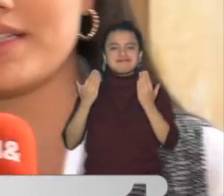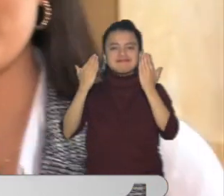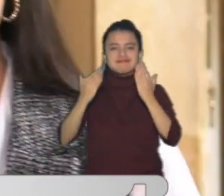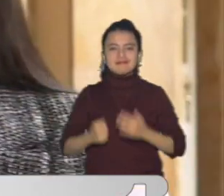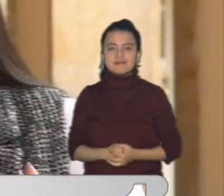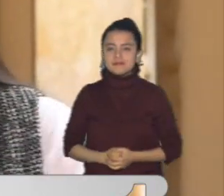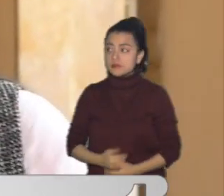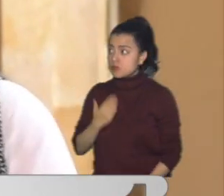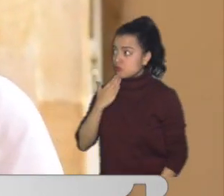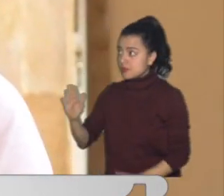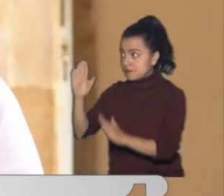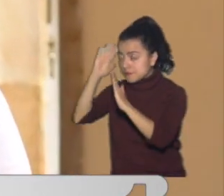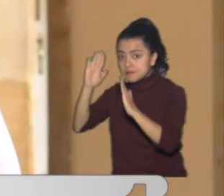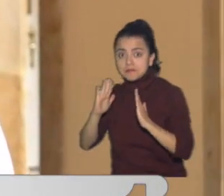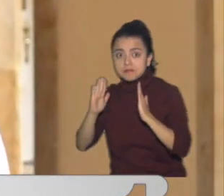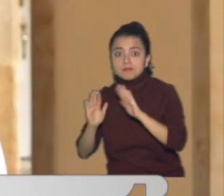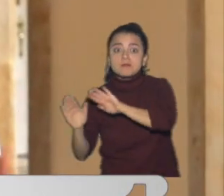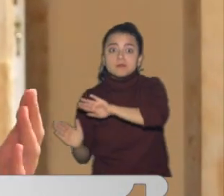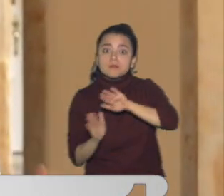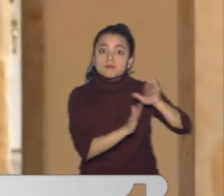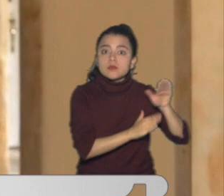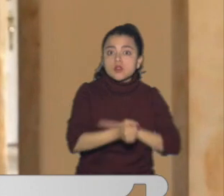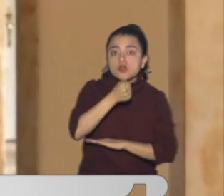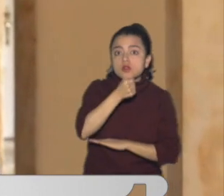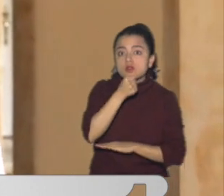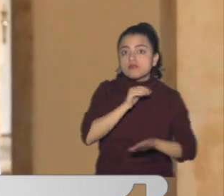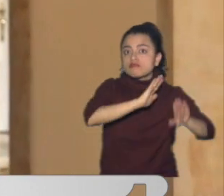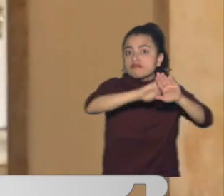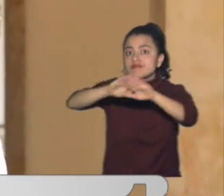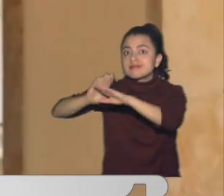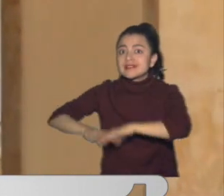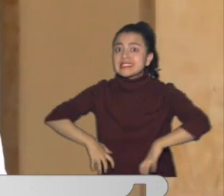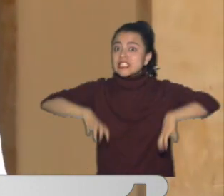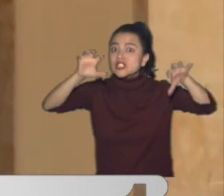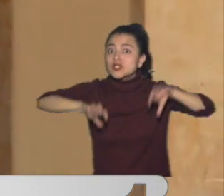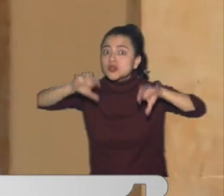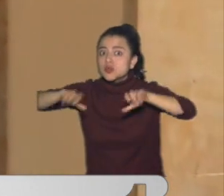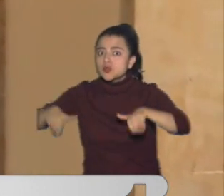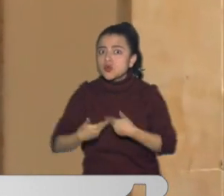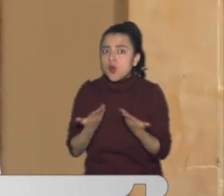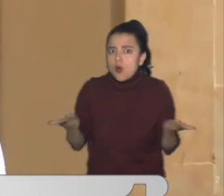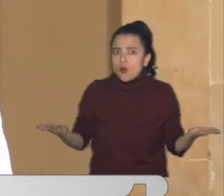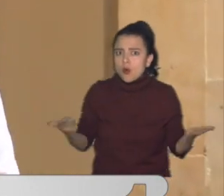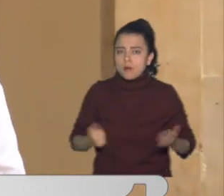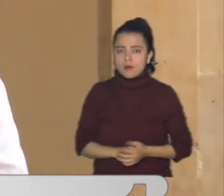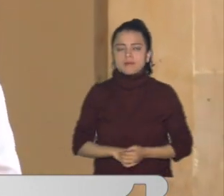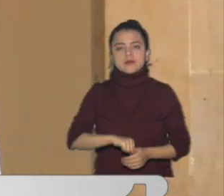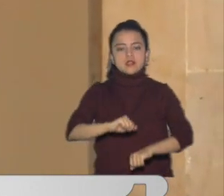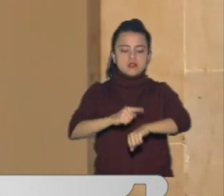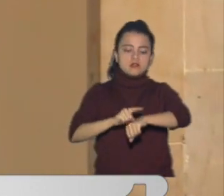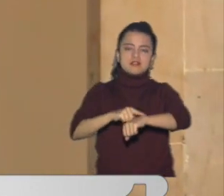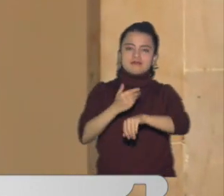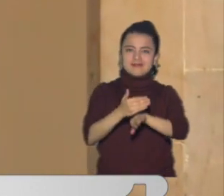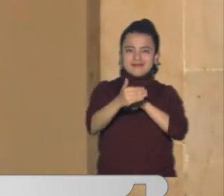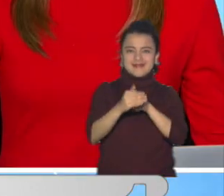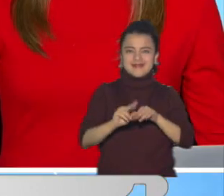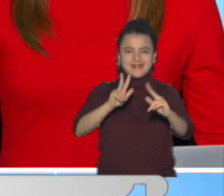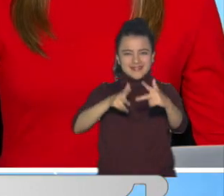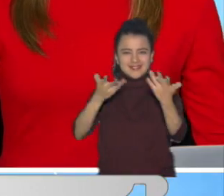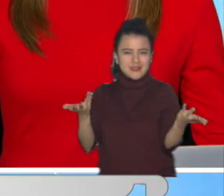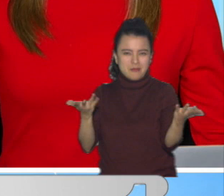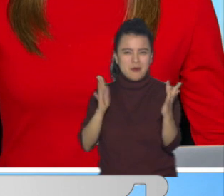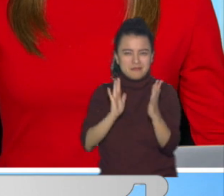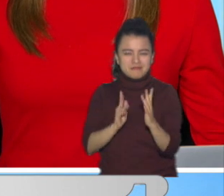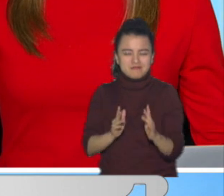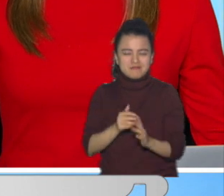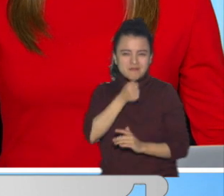otras noticias, más de 1000 eventos se han presentado en la ciudad por temas de lluvias, pero es un tema que vamos a tratar a las 12 del mediodía. Luisa, nos vemos más adelante.